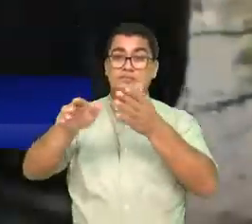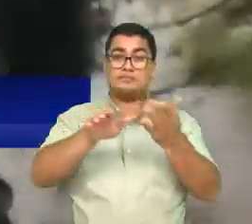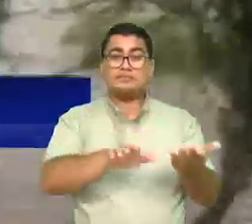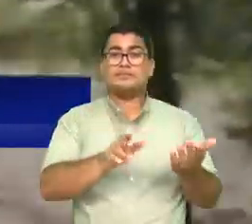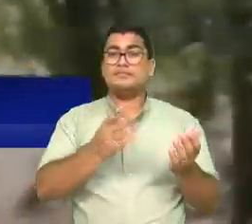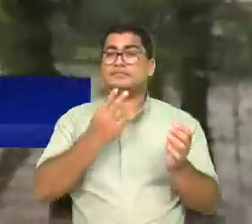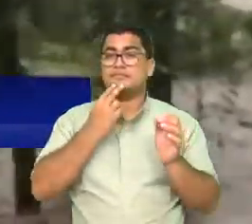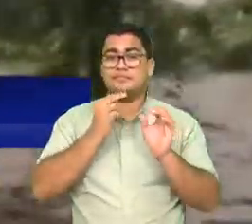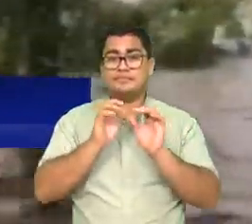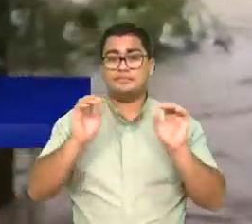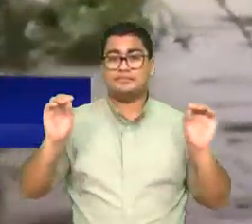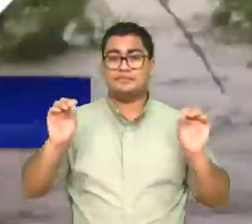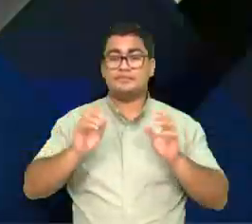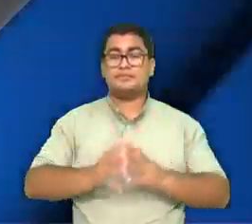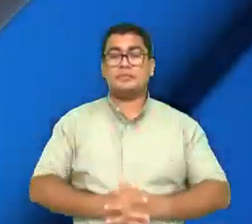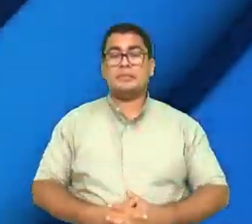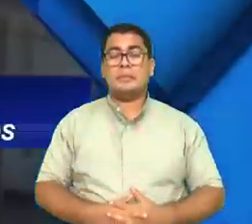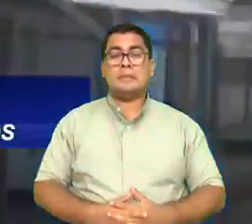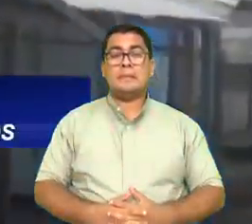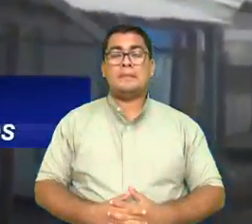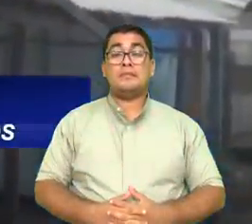país.